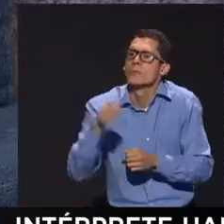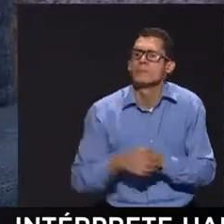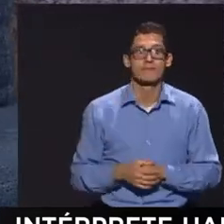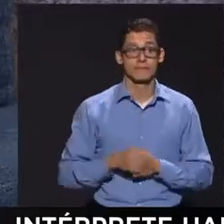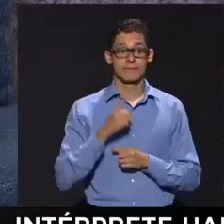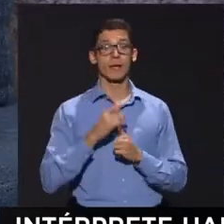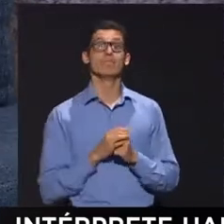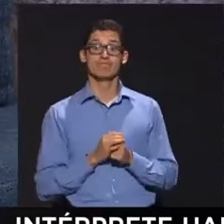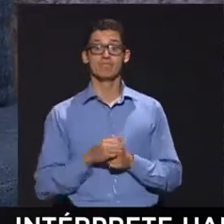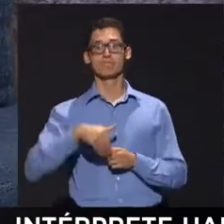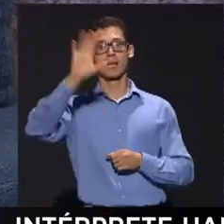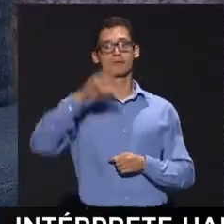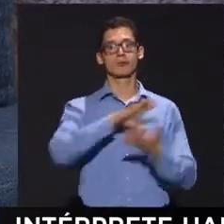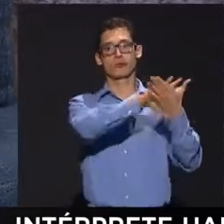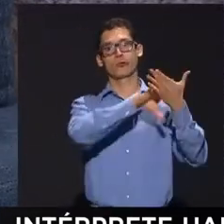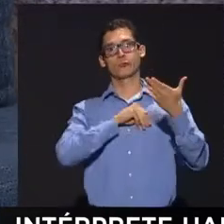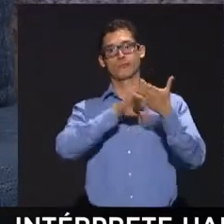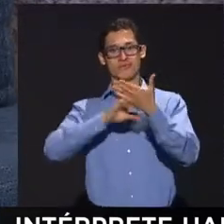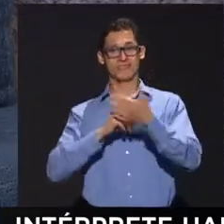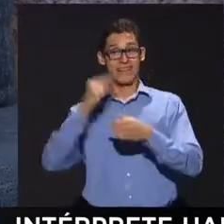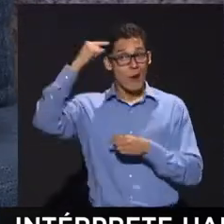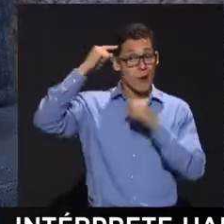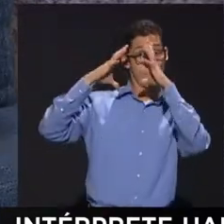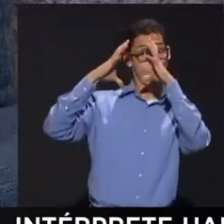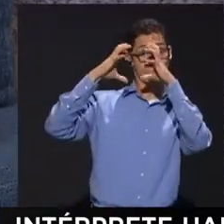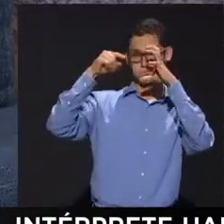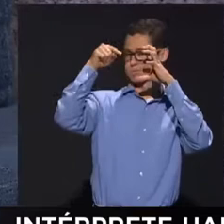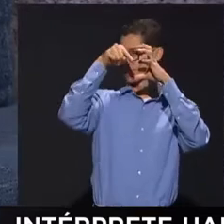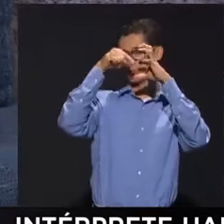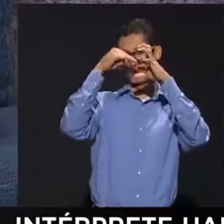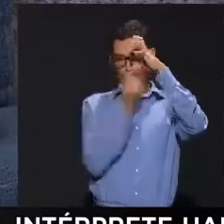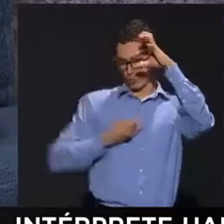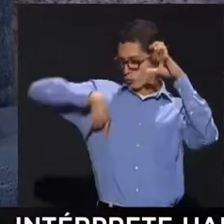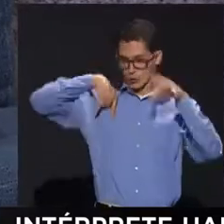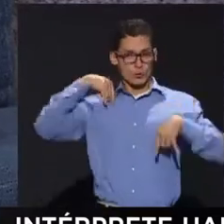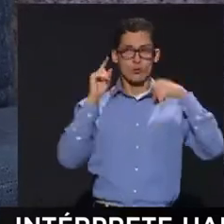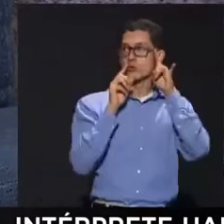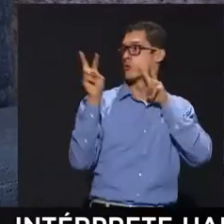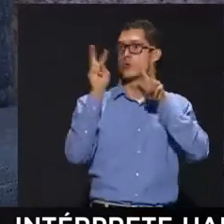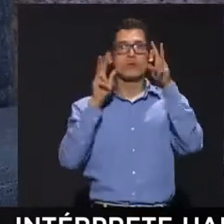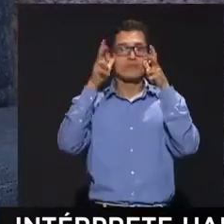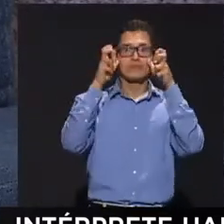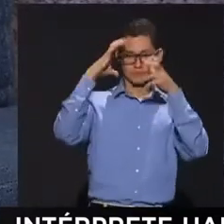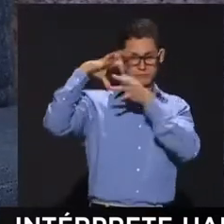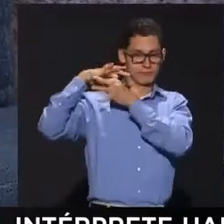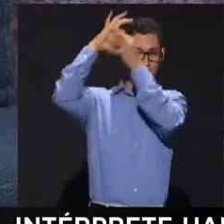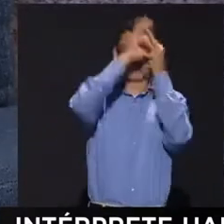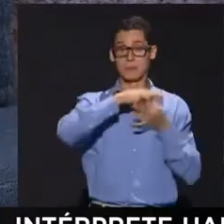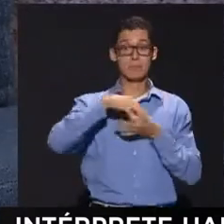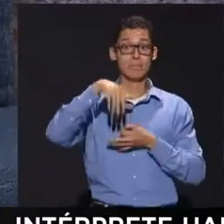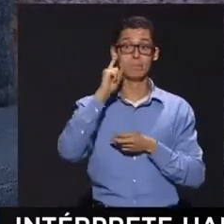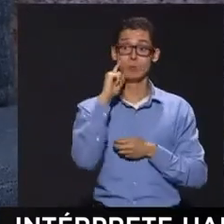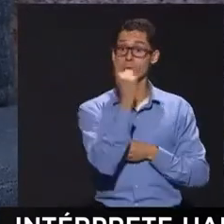actúan por imitación. La imitación es algo así como el ejemplo, ¿cierto? Nosotros somos todo el tiempo el ejemplo, y como tú lo decías, claro, cuando somos